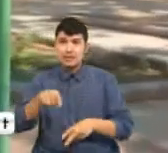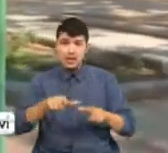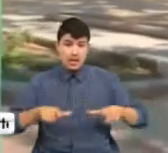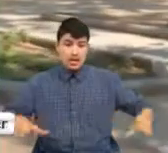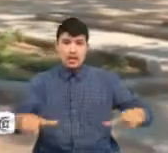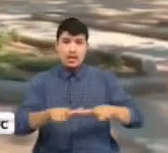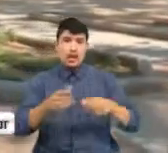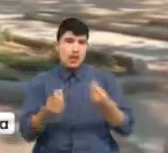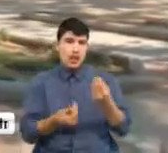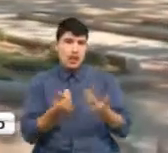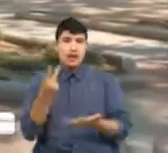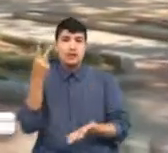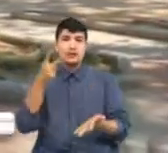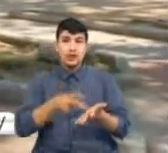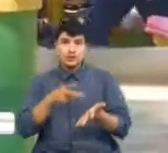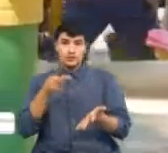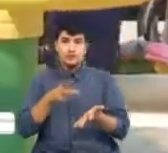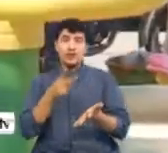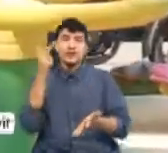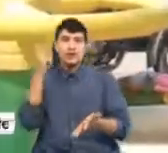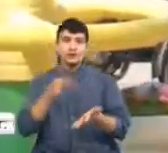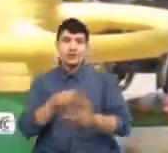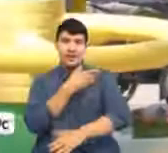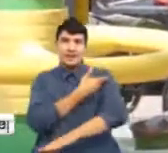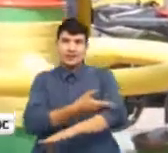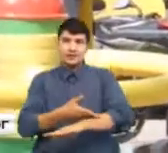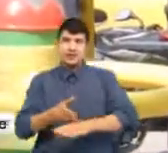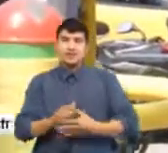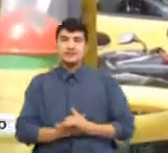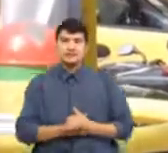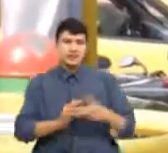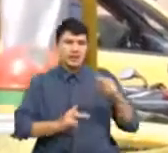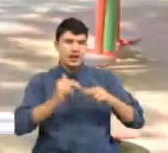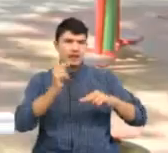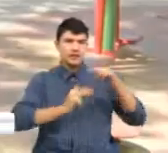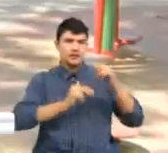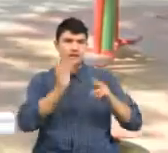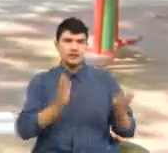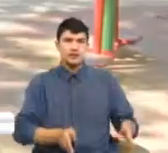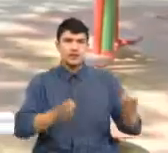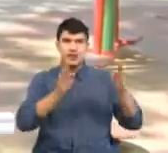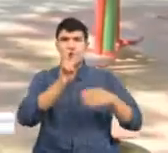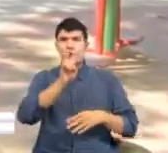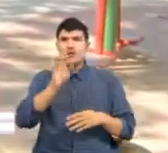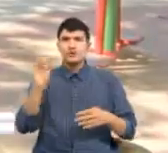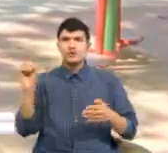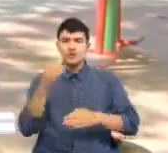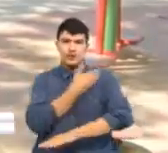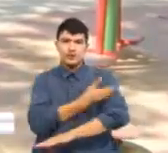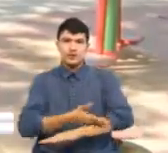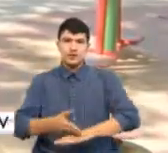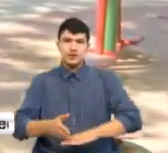avaluado en 2000 millones de pesos la construcción del cae costará otros 800 millones de pesos